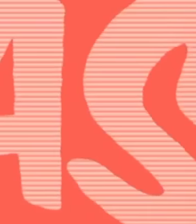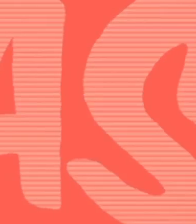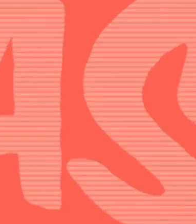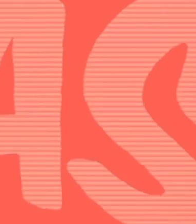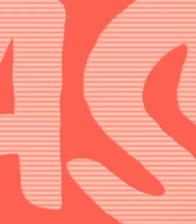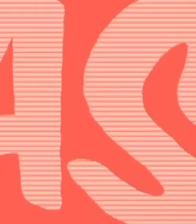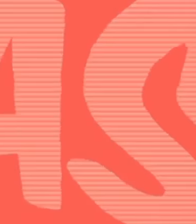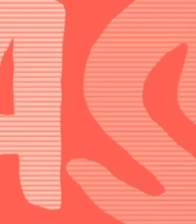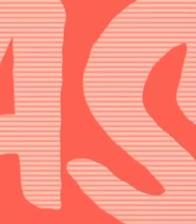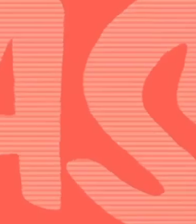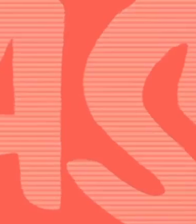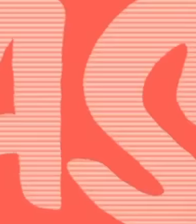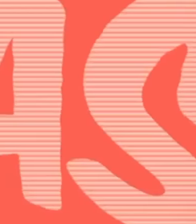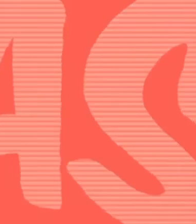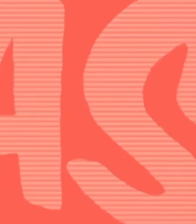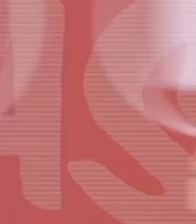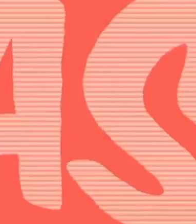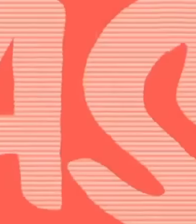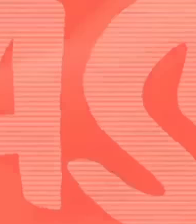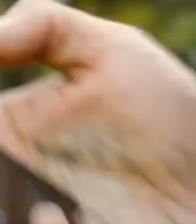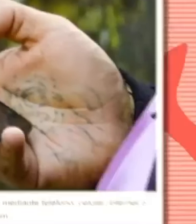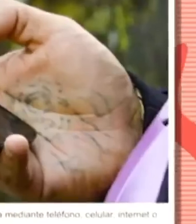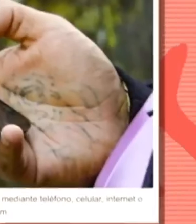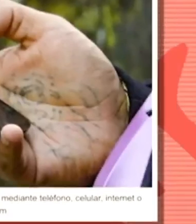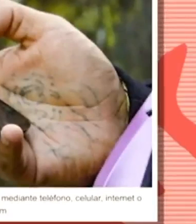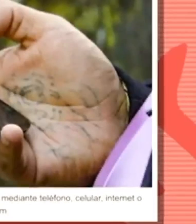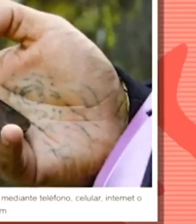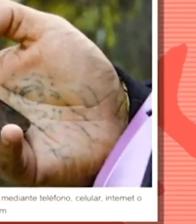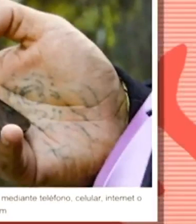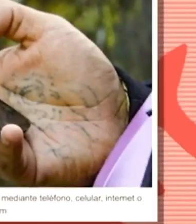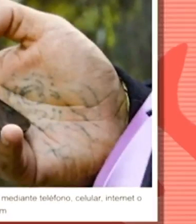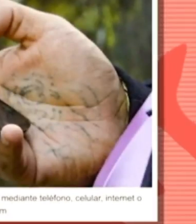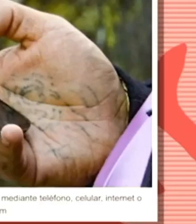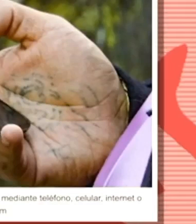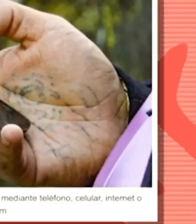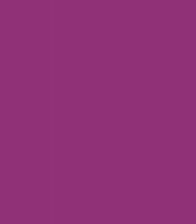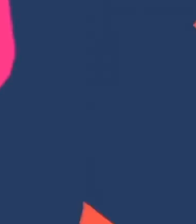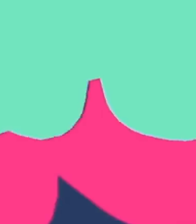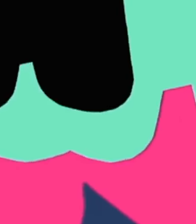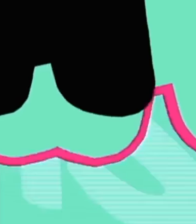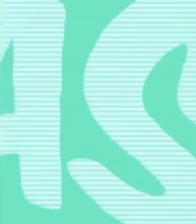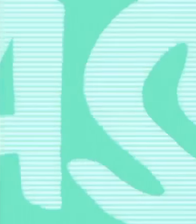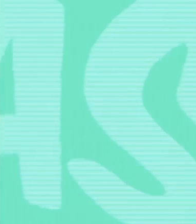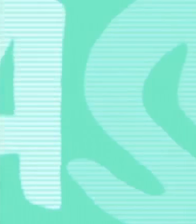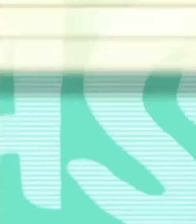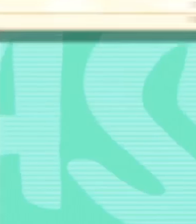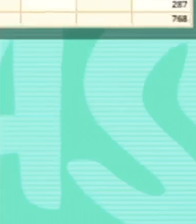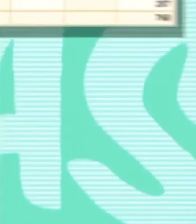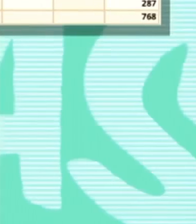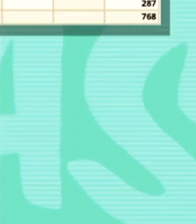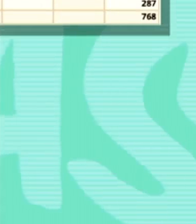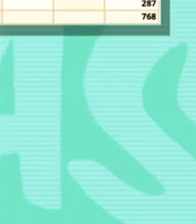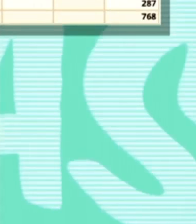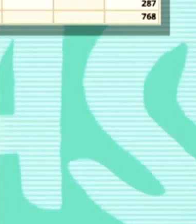difundió que en el primer semestre de 2026, el delito de extorsión alcanzó su nivel más alto en 11 años. ¡Mentira! Durante el primer